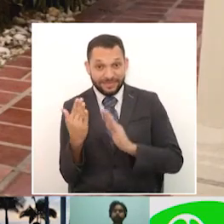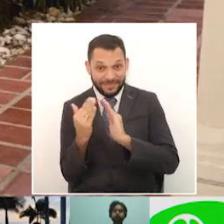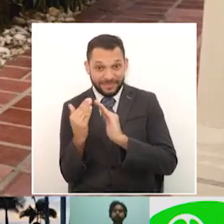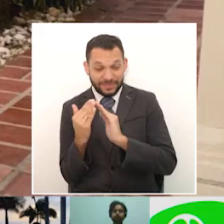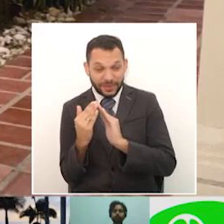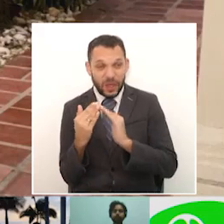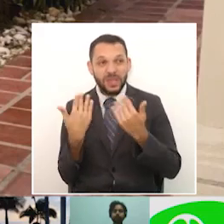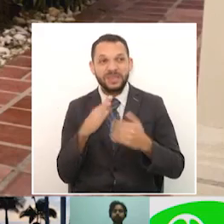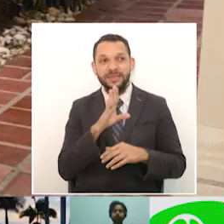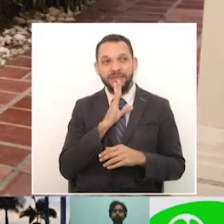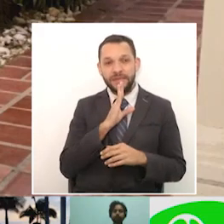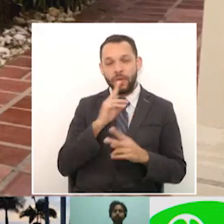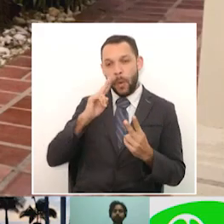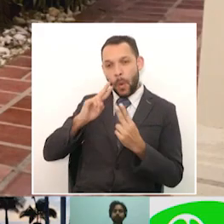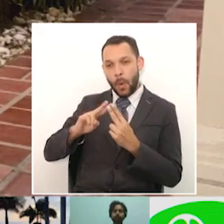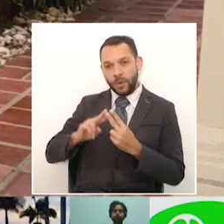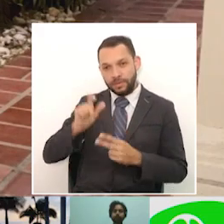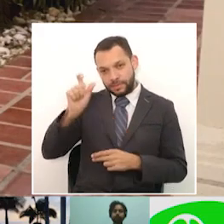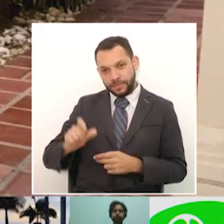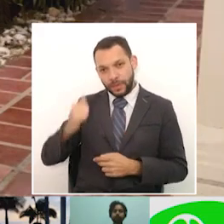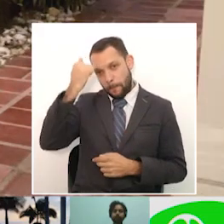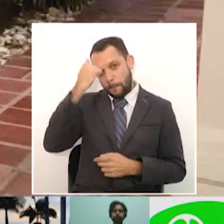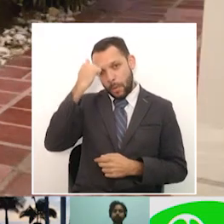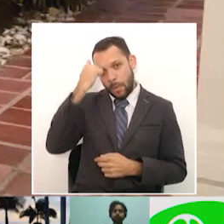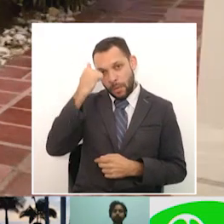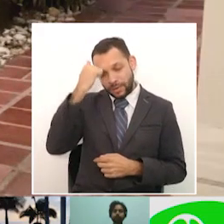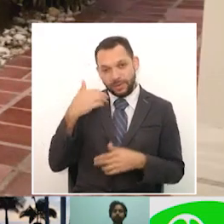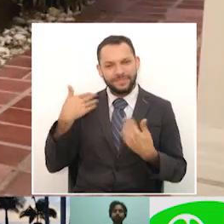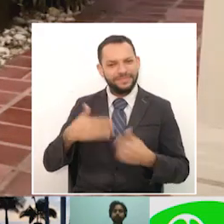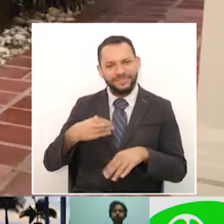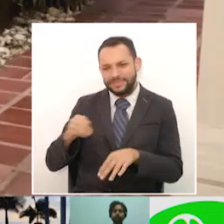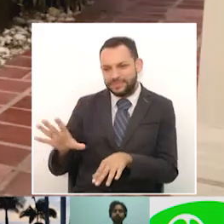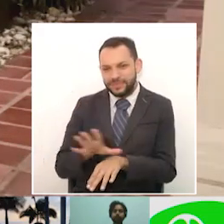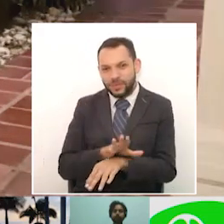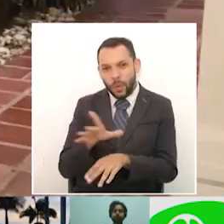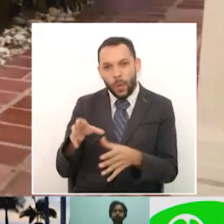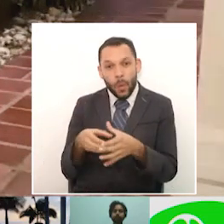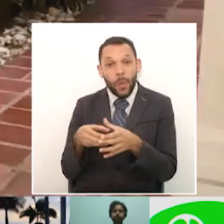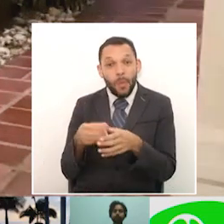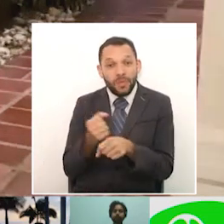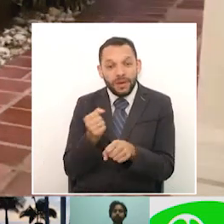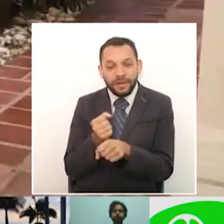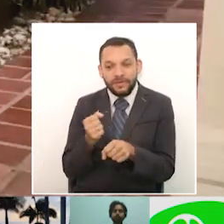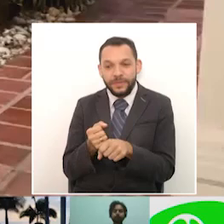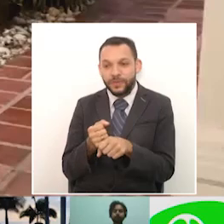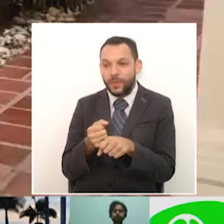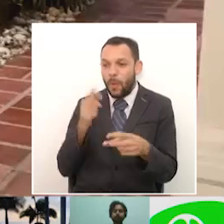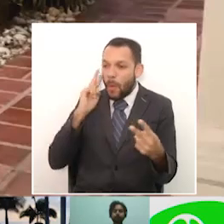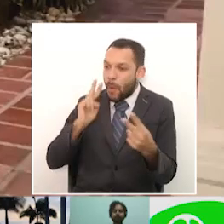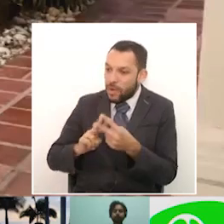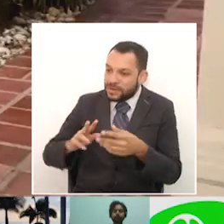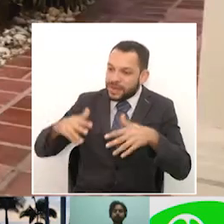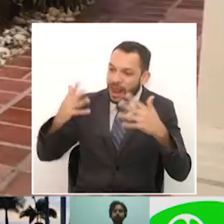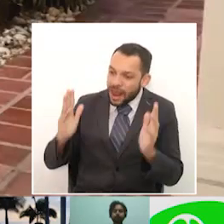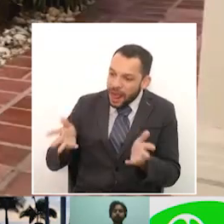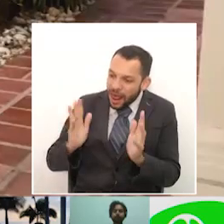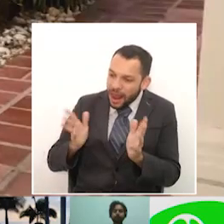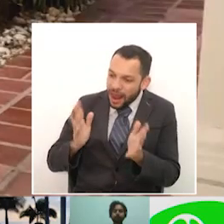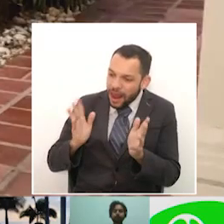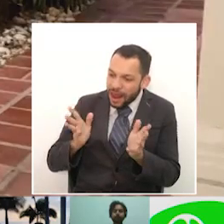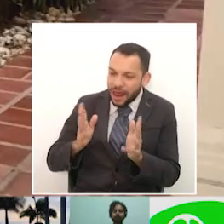conocí a mi profesor, Uttam, y a todo su equipo, los profesores de las áreas que antes les